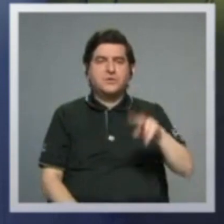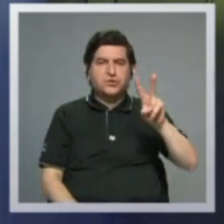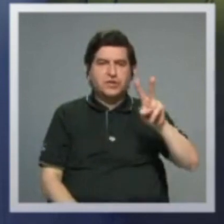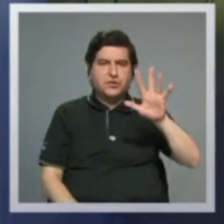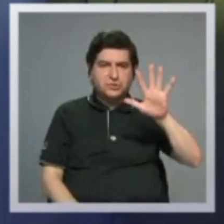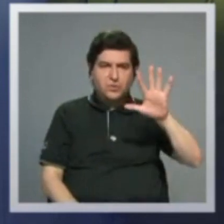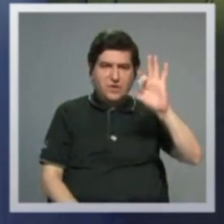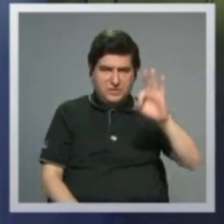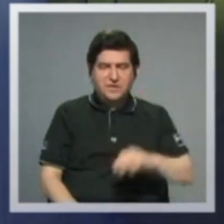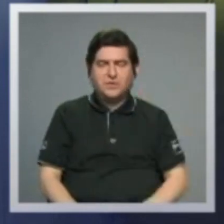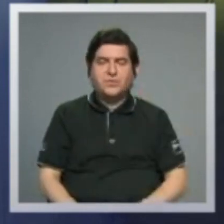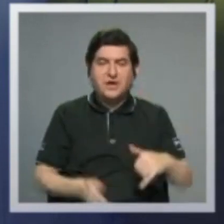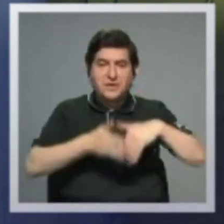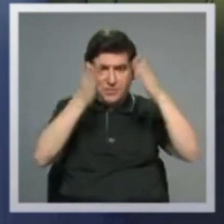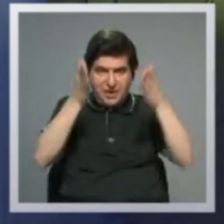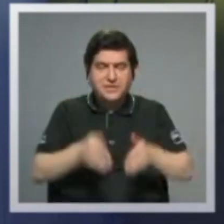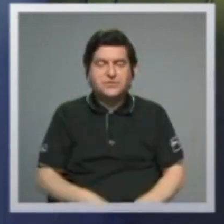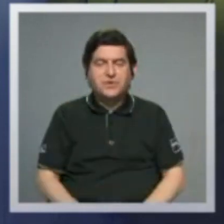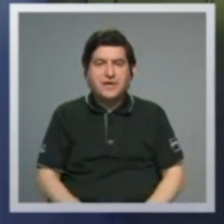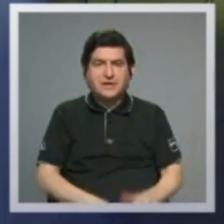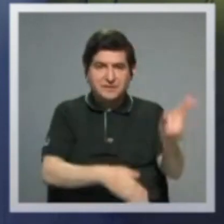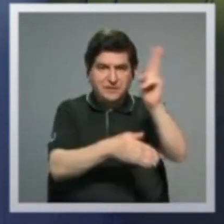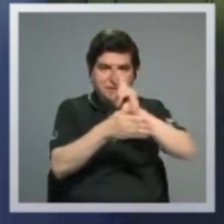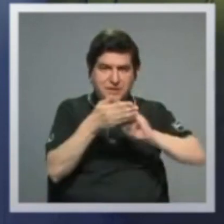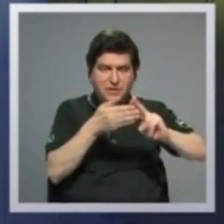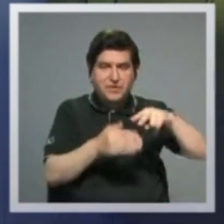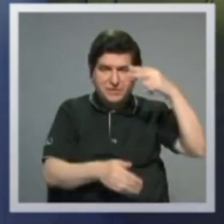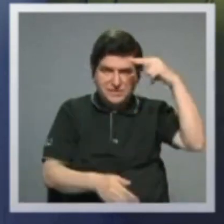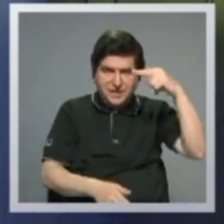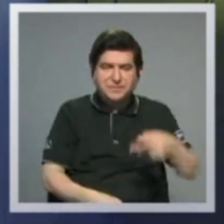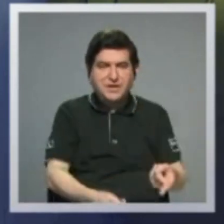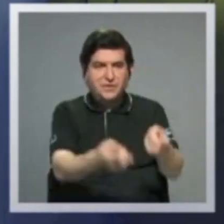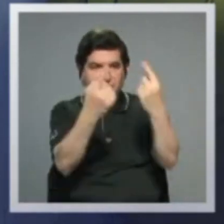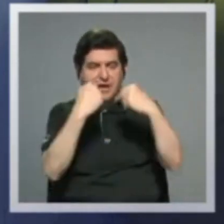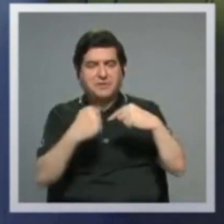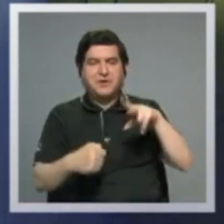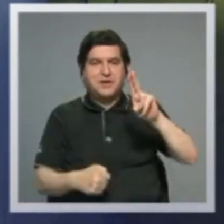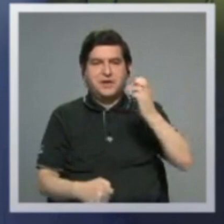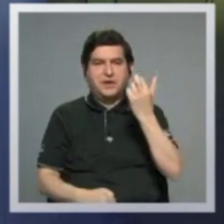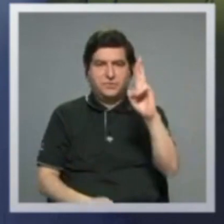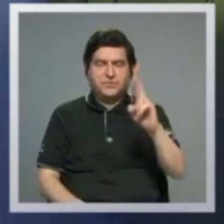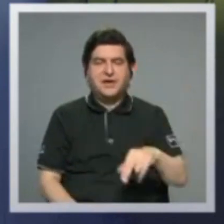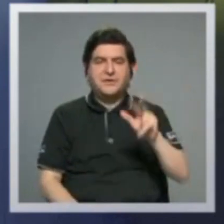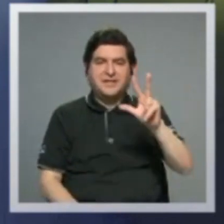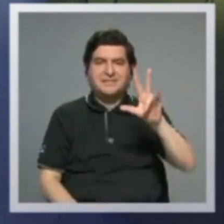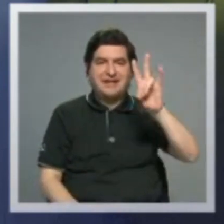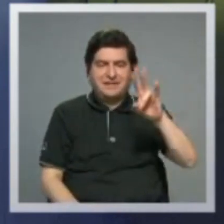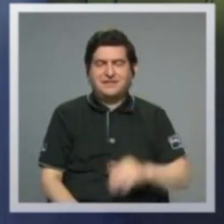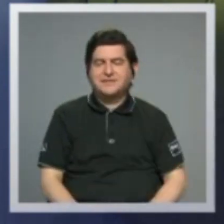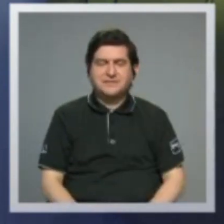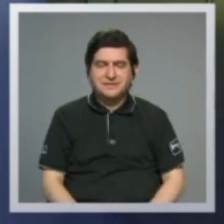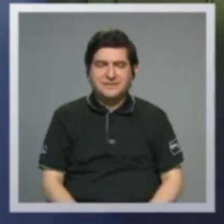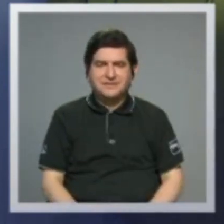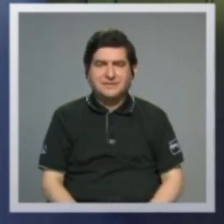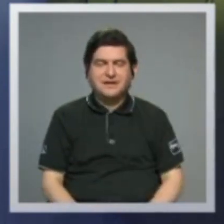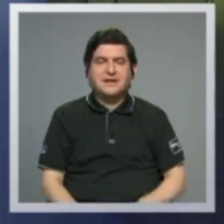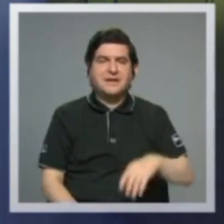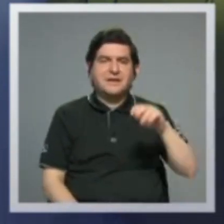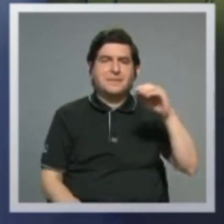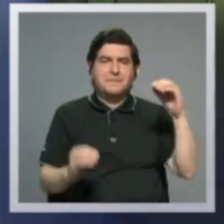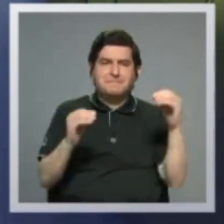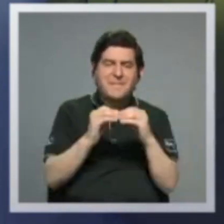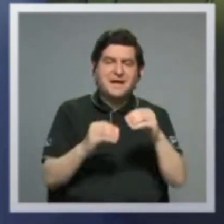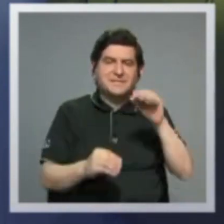259, estudiantes de la UNAM que han venido a la UCR son 37, más otros